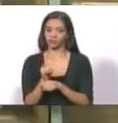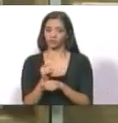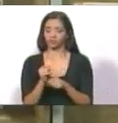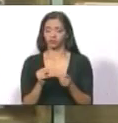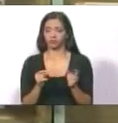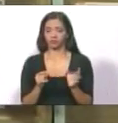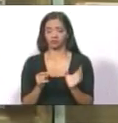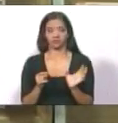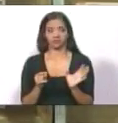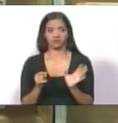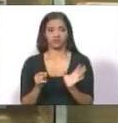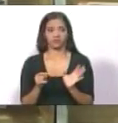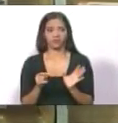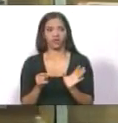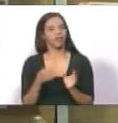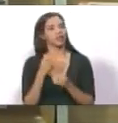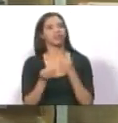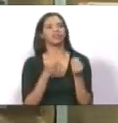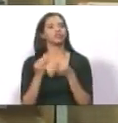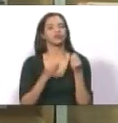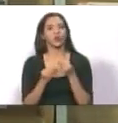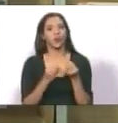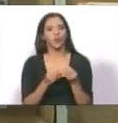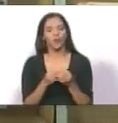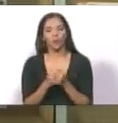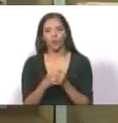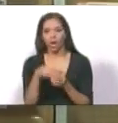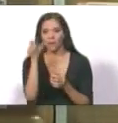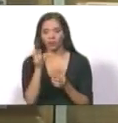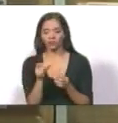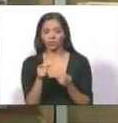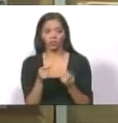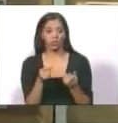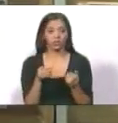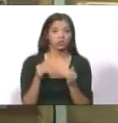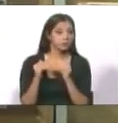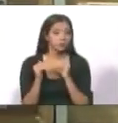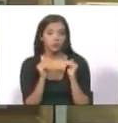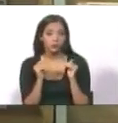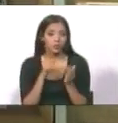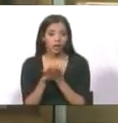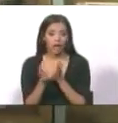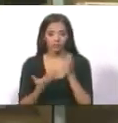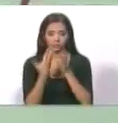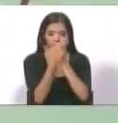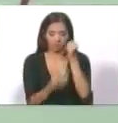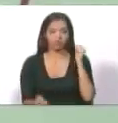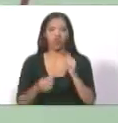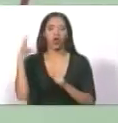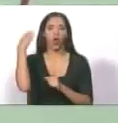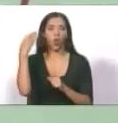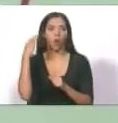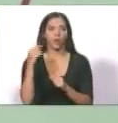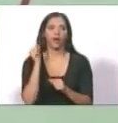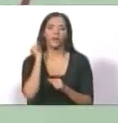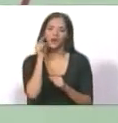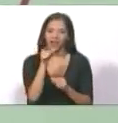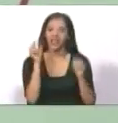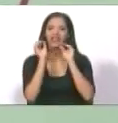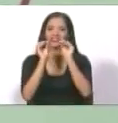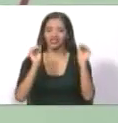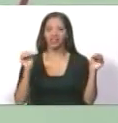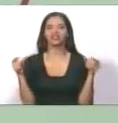y hizo como Cristo, fue pues antes que pasara nada se fue para Colombia y por allá anda por Colombia. Pero él es el convocante de esa